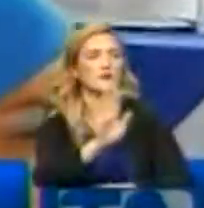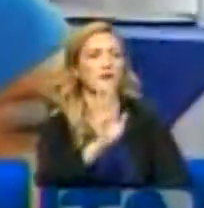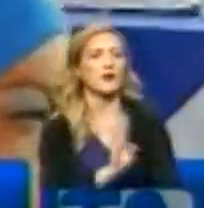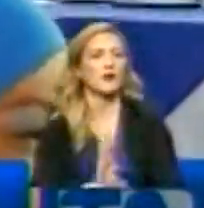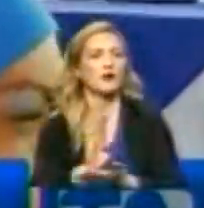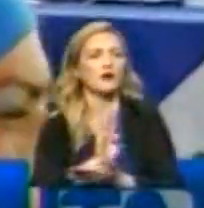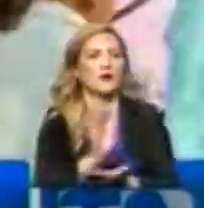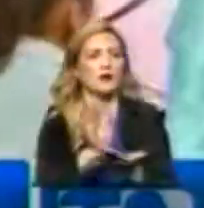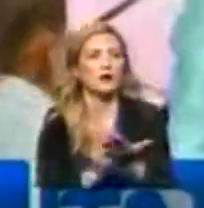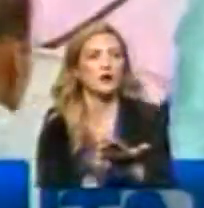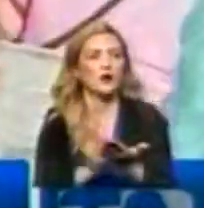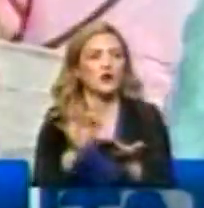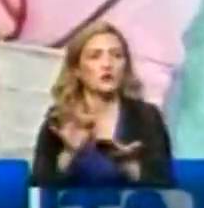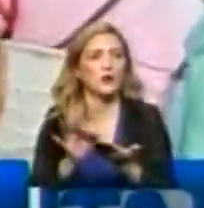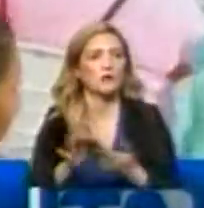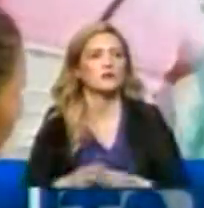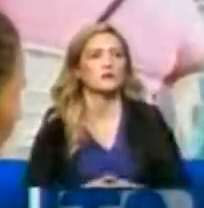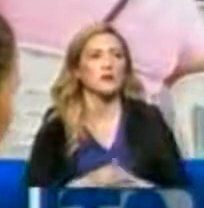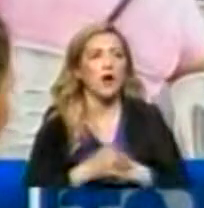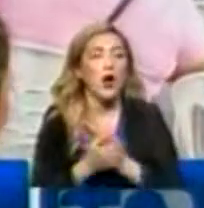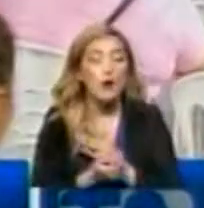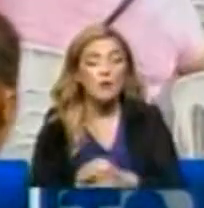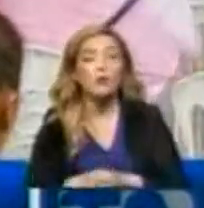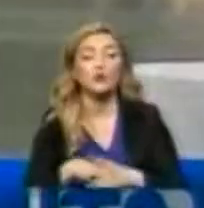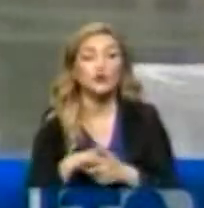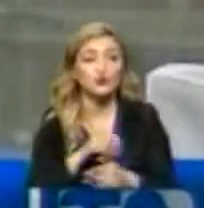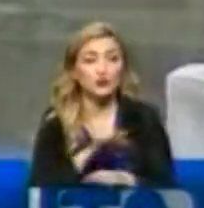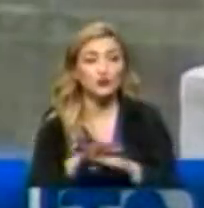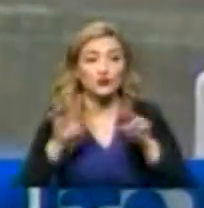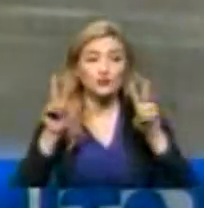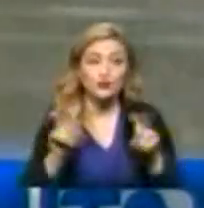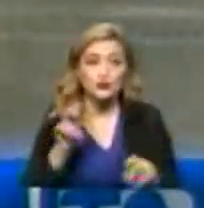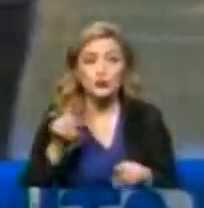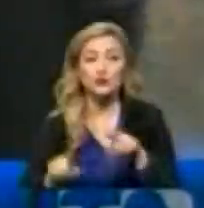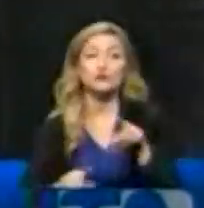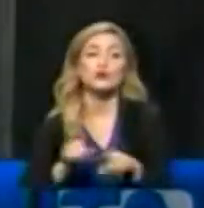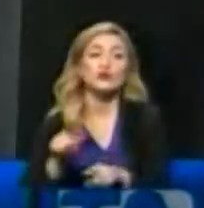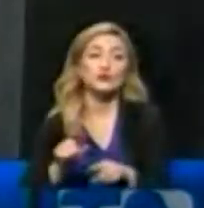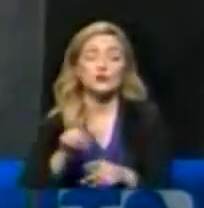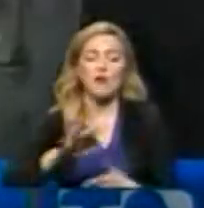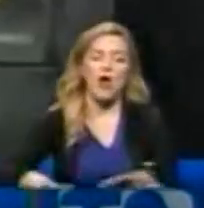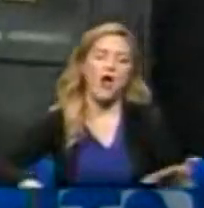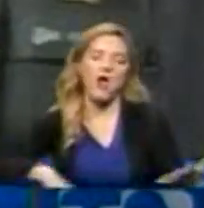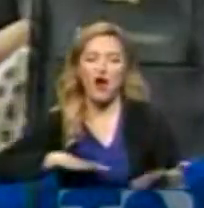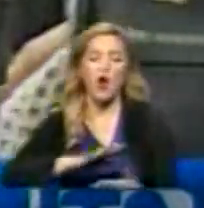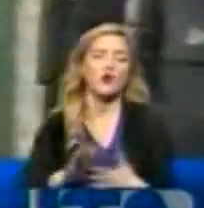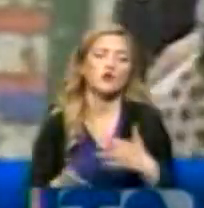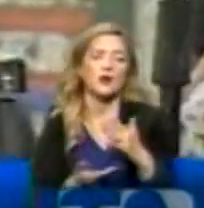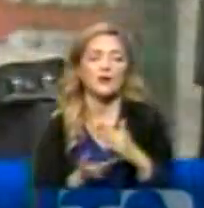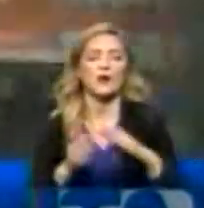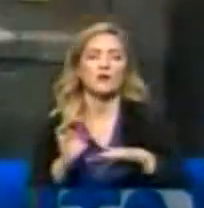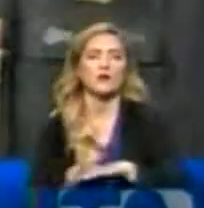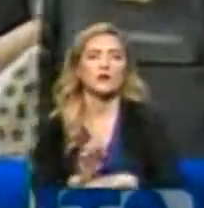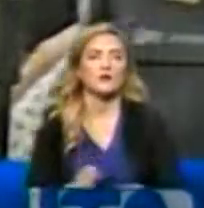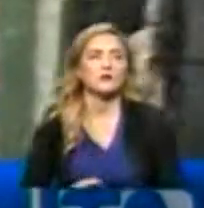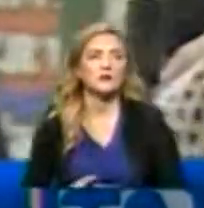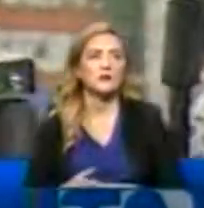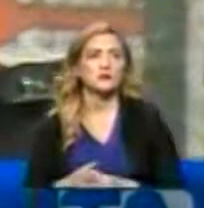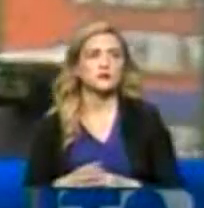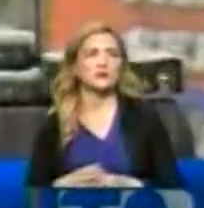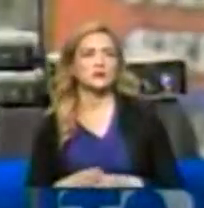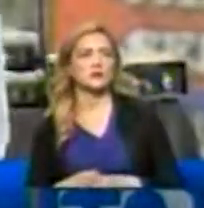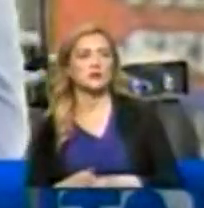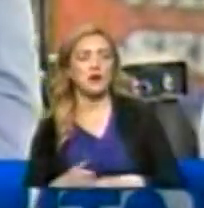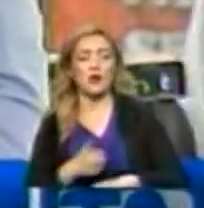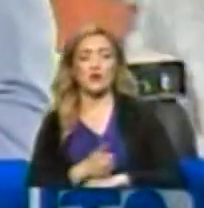en el Cantón Durán. Ahí aprovechó también para referirse a aquellos que buscan caotizar nuevamente el país. Ser autoridad no es